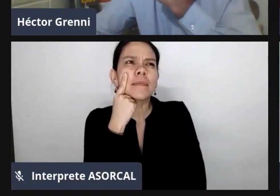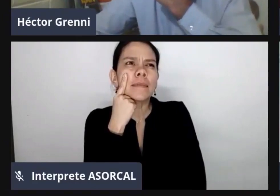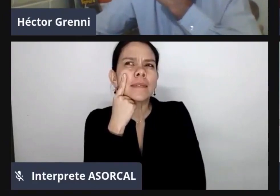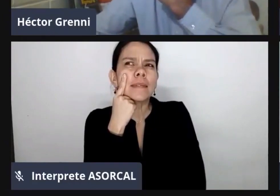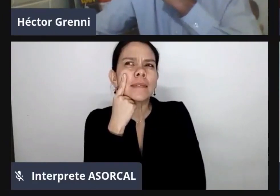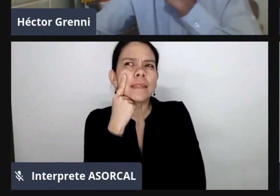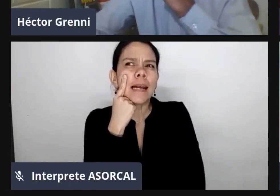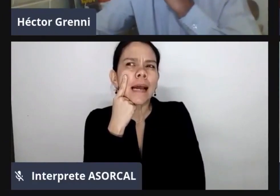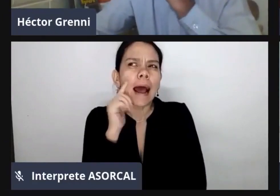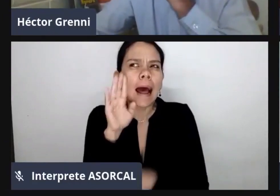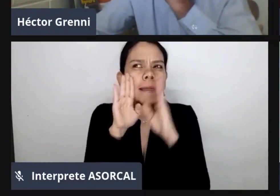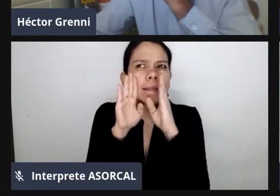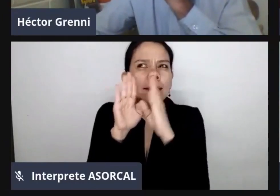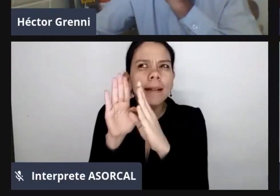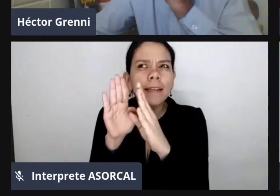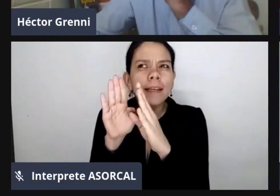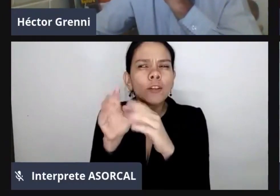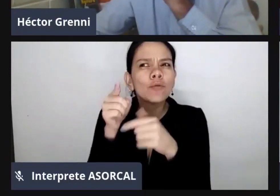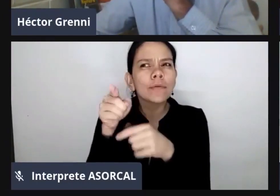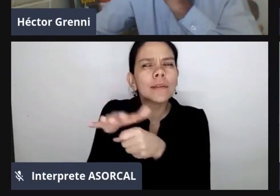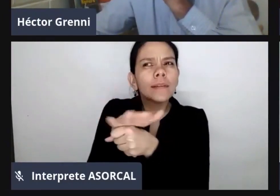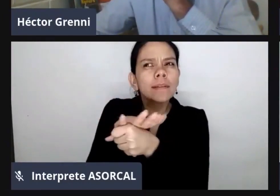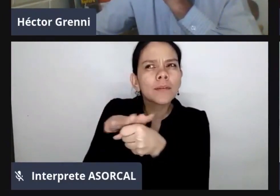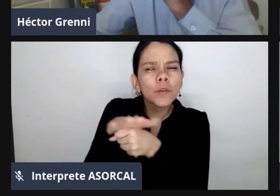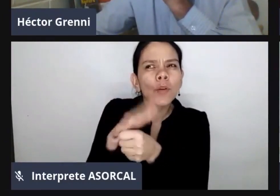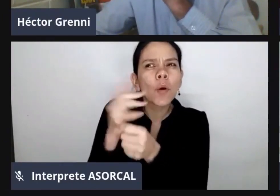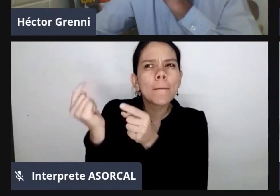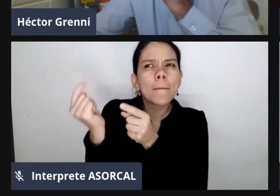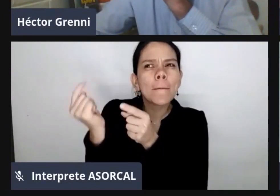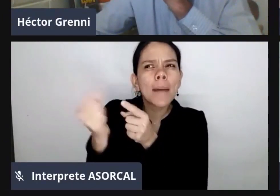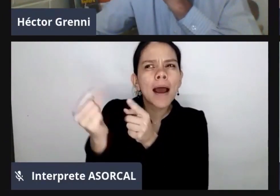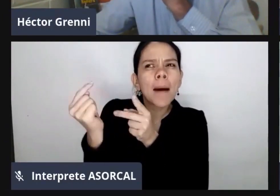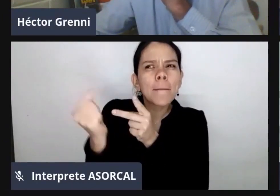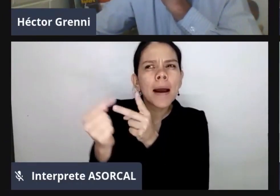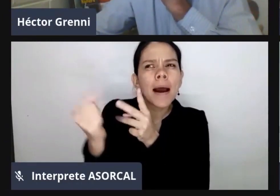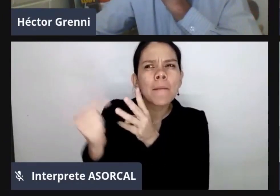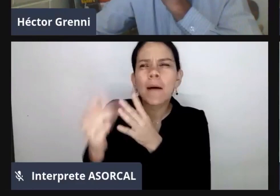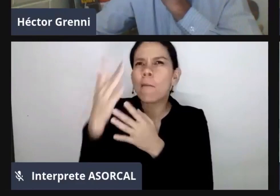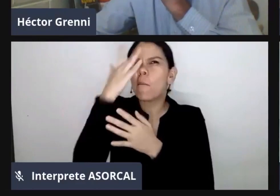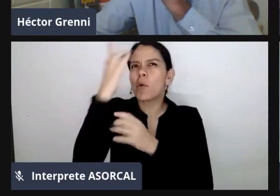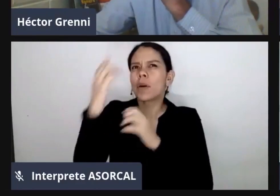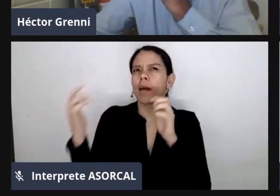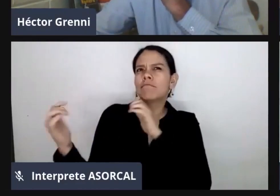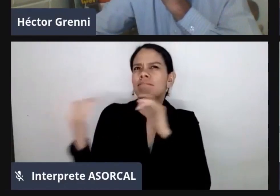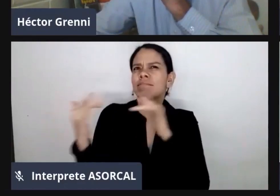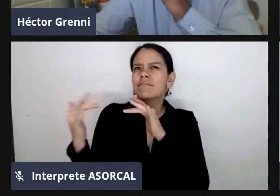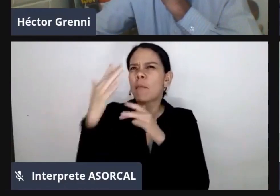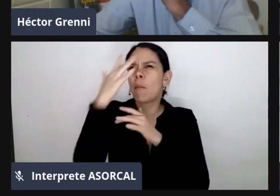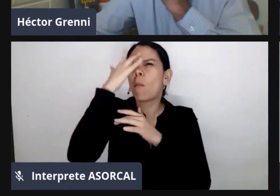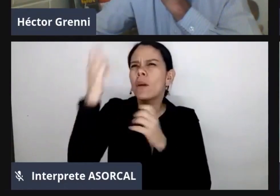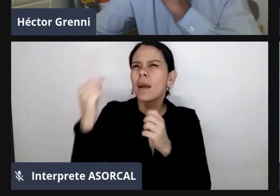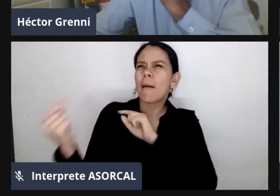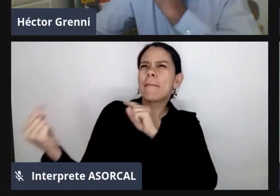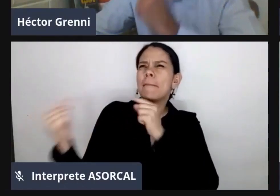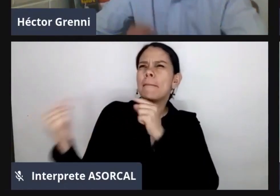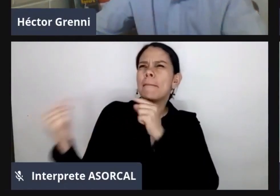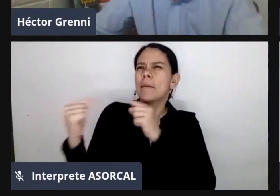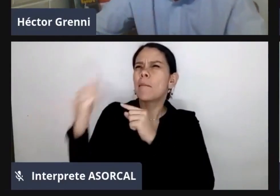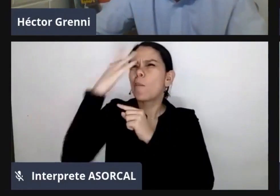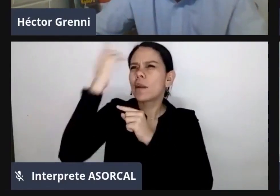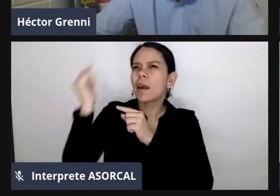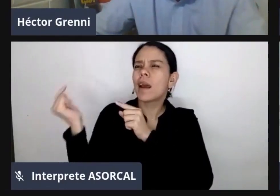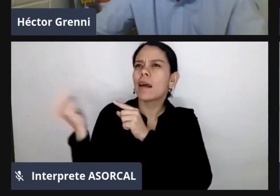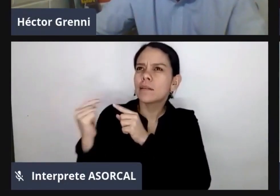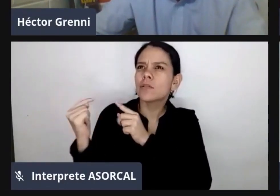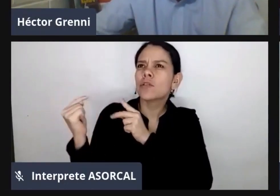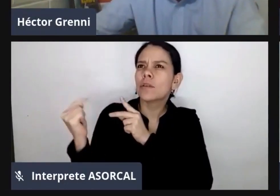detonantes o como esas condiciones que se dieron para la generación del conflicto, y pues encuentro muchas similitudes con el caso